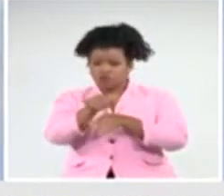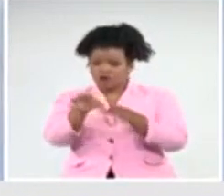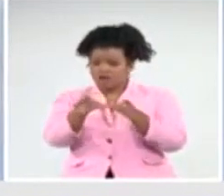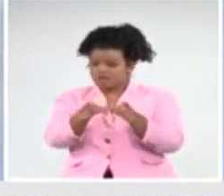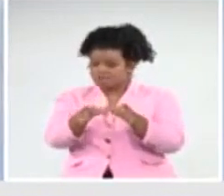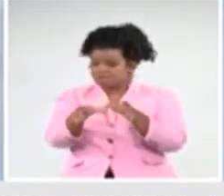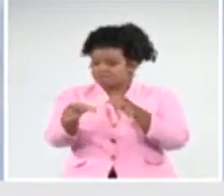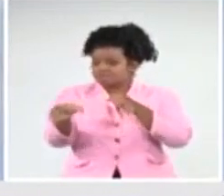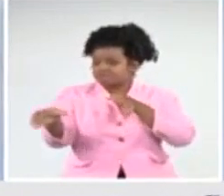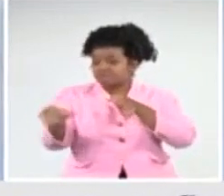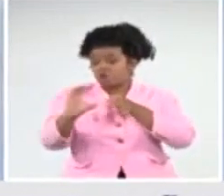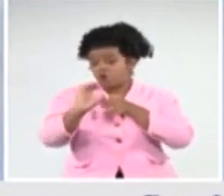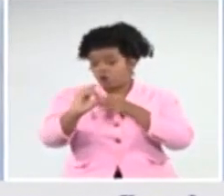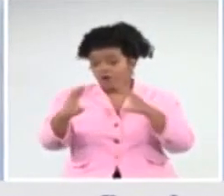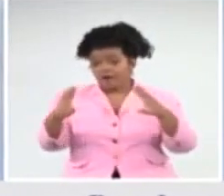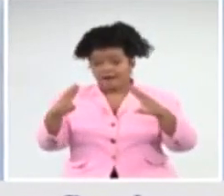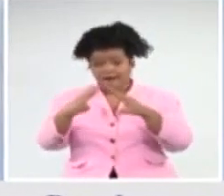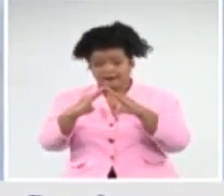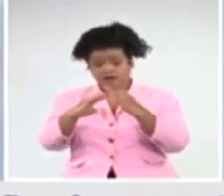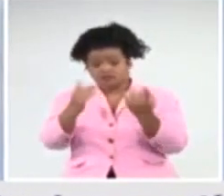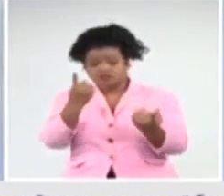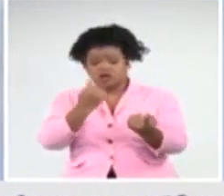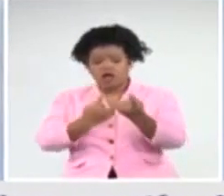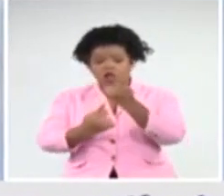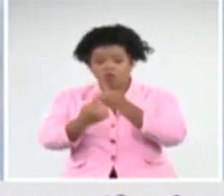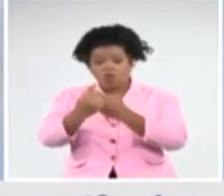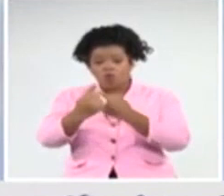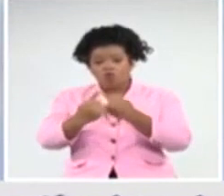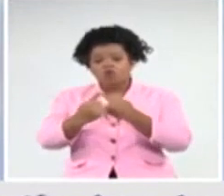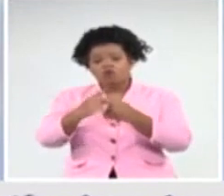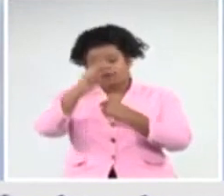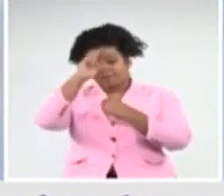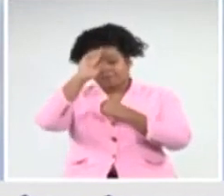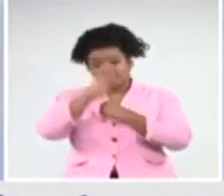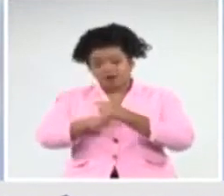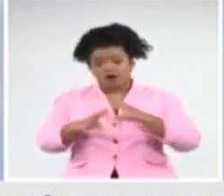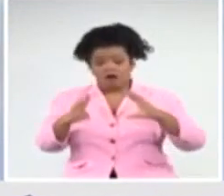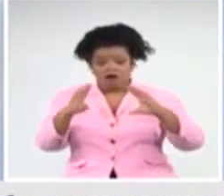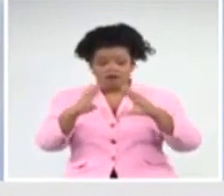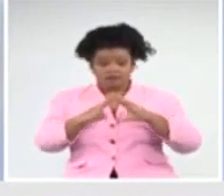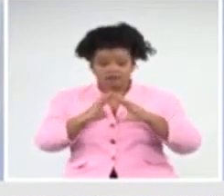su domicilio una parte de ellos, de los cuales